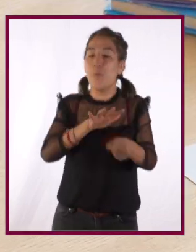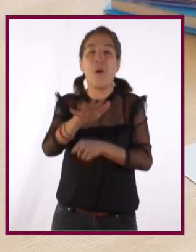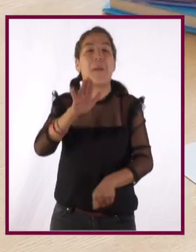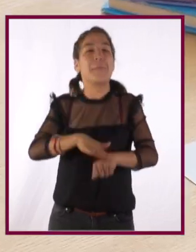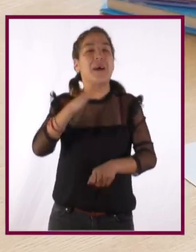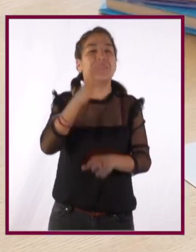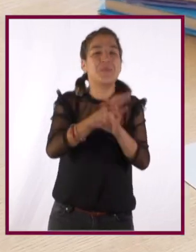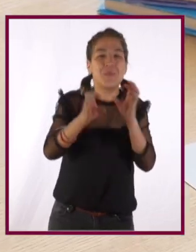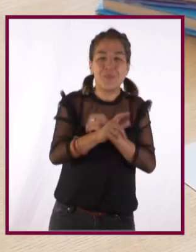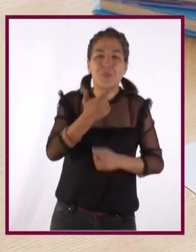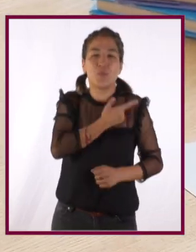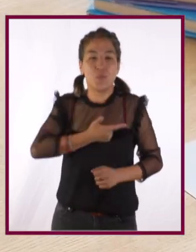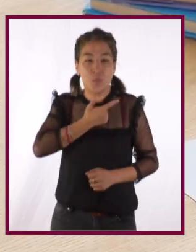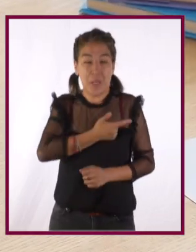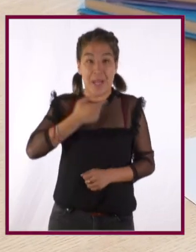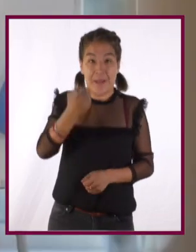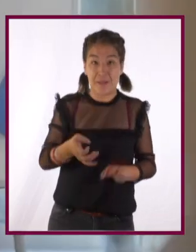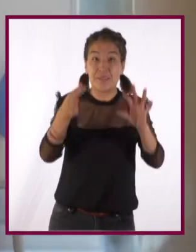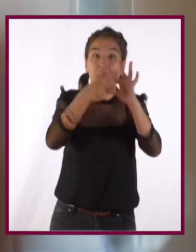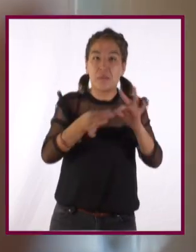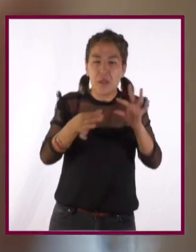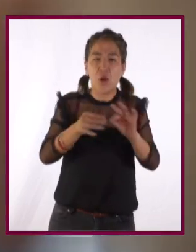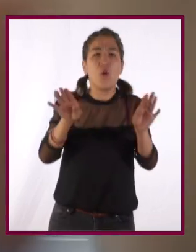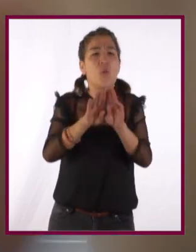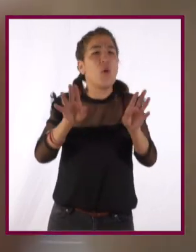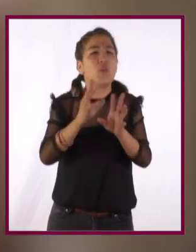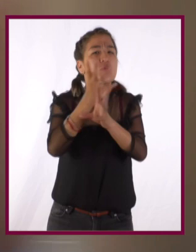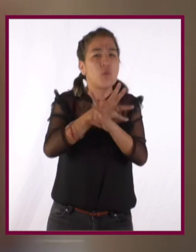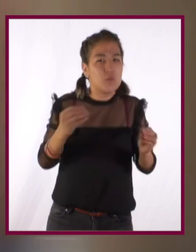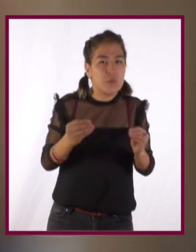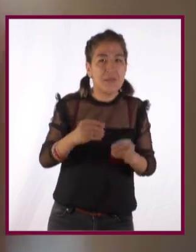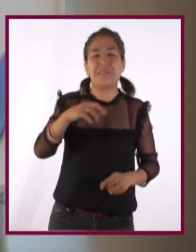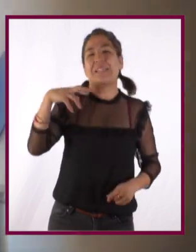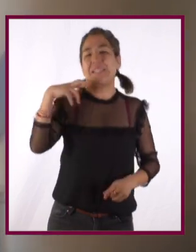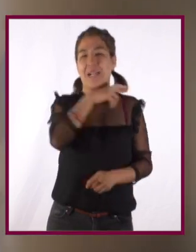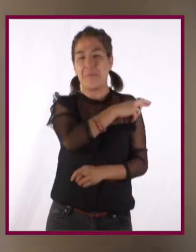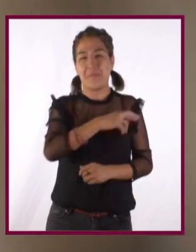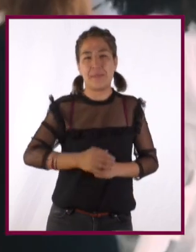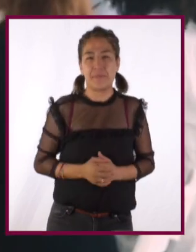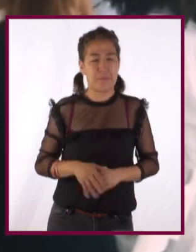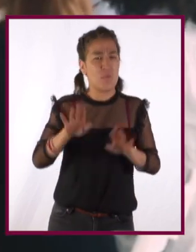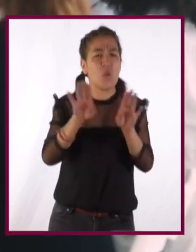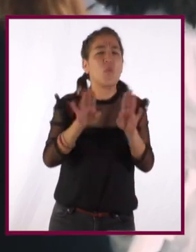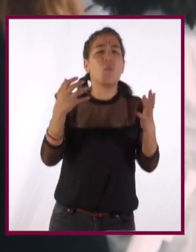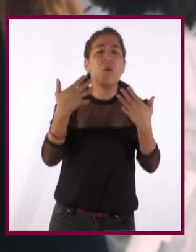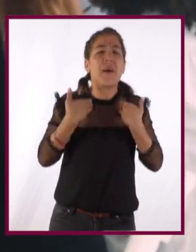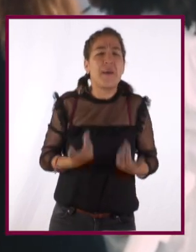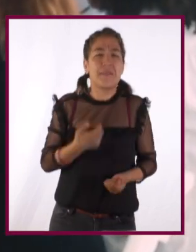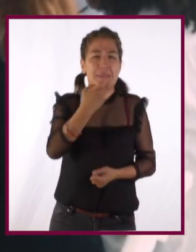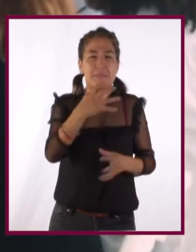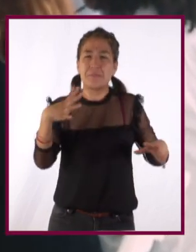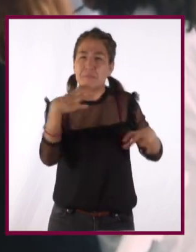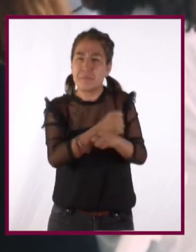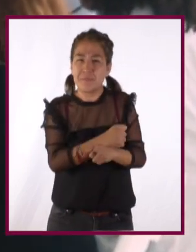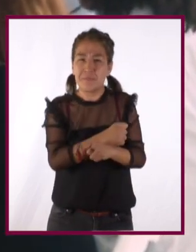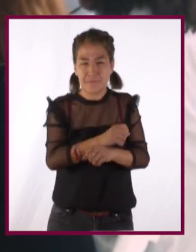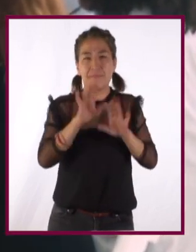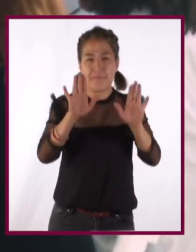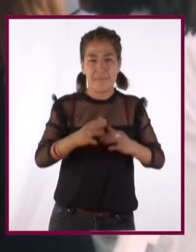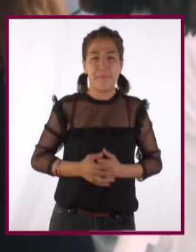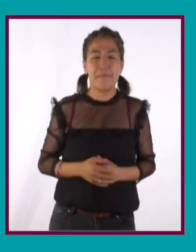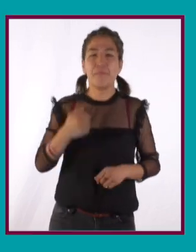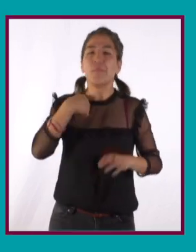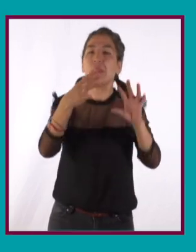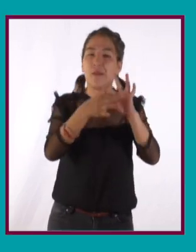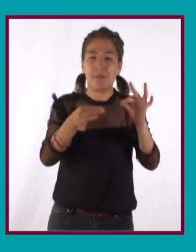de dichos agentes y que dichas soluciones hayan sido intencionales. Para entender la definición, iré por